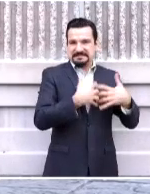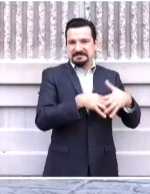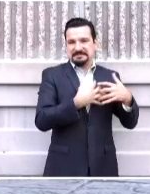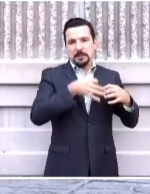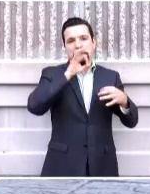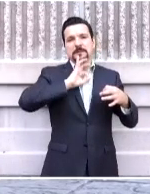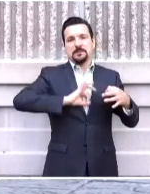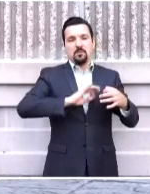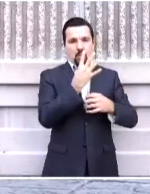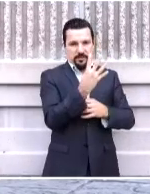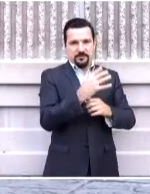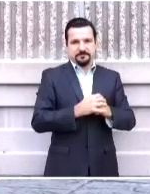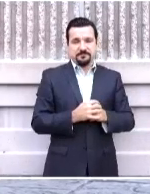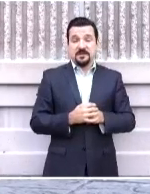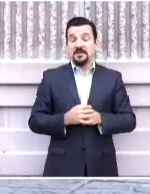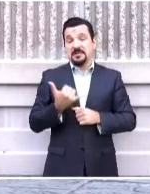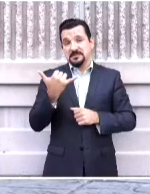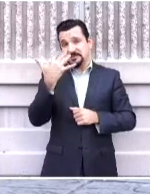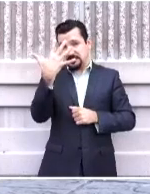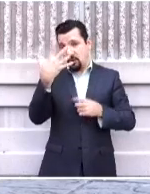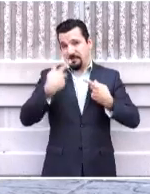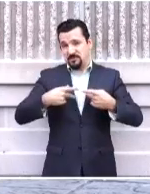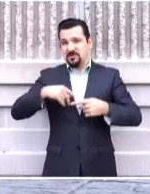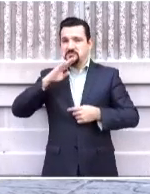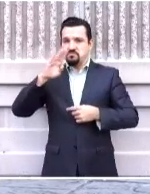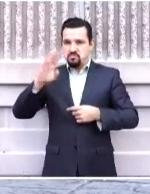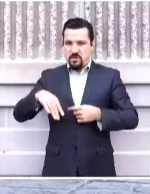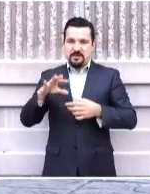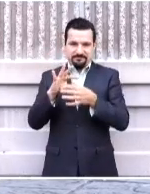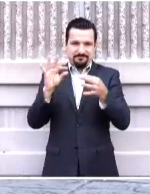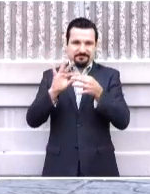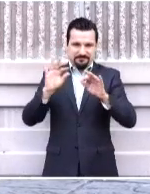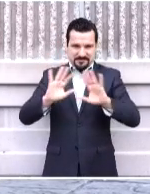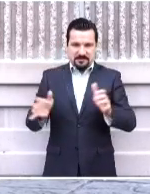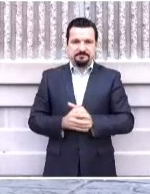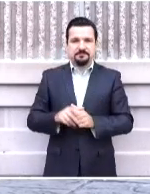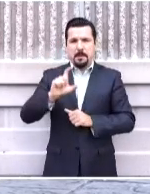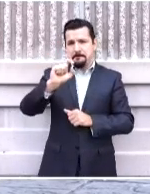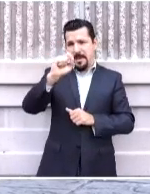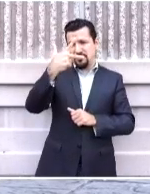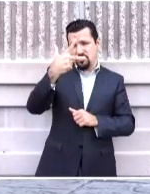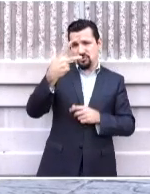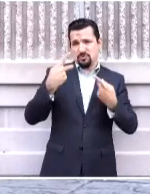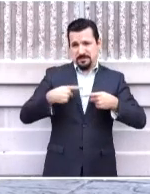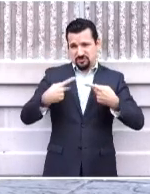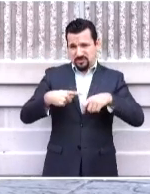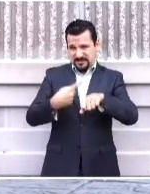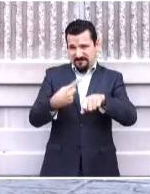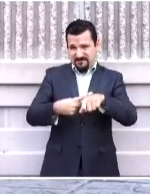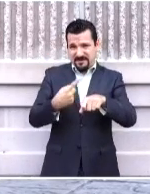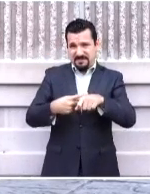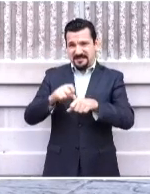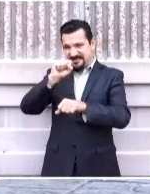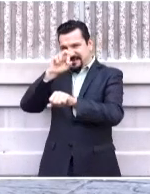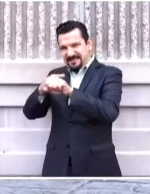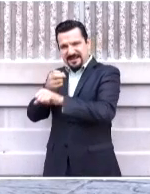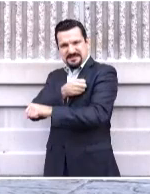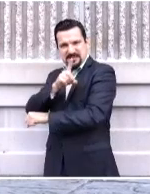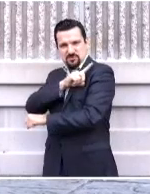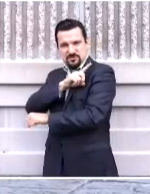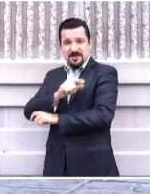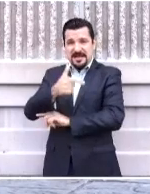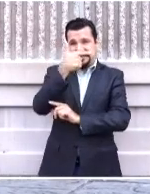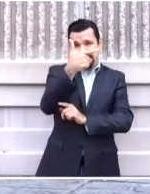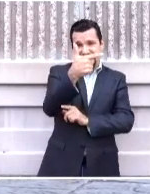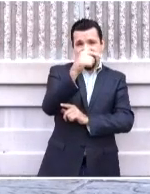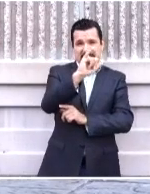hemos informado. 28 pacientes corresponden a la Secretaría de Salud, 7 al IMSS,